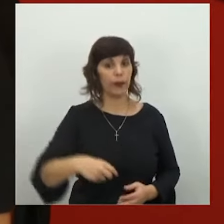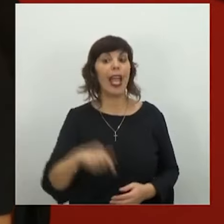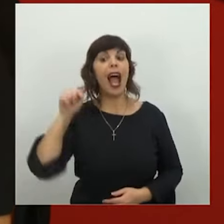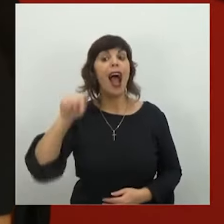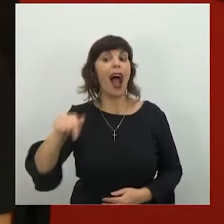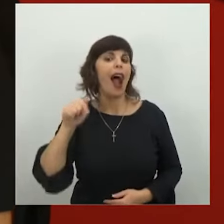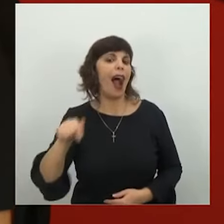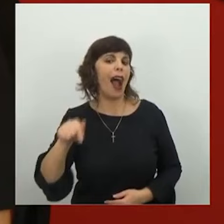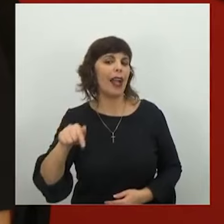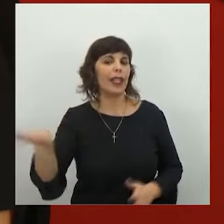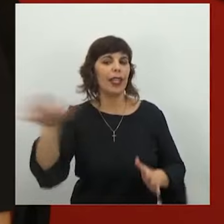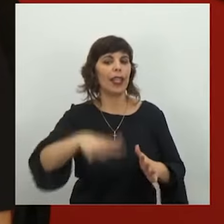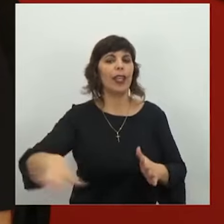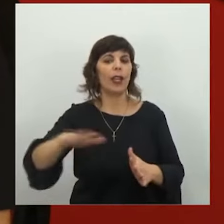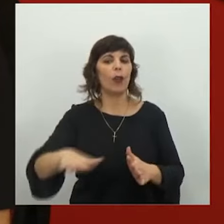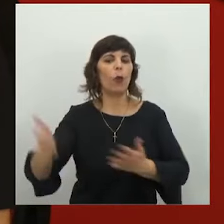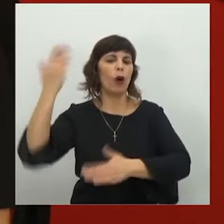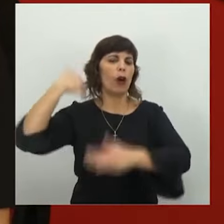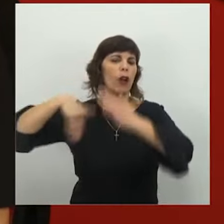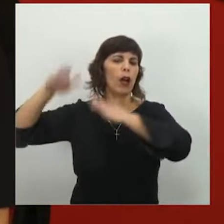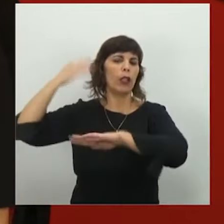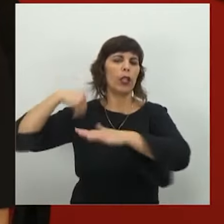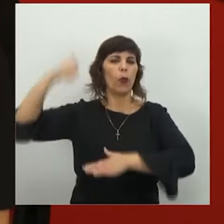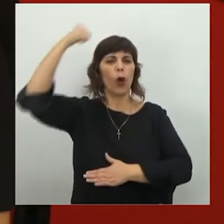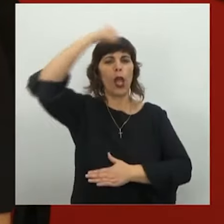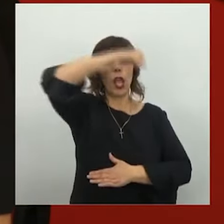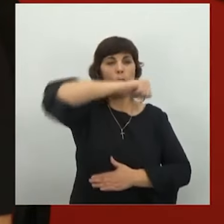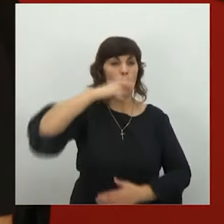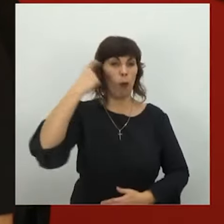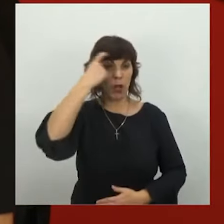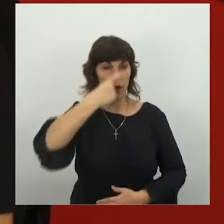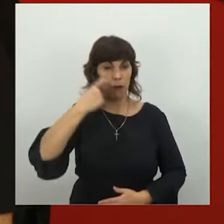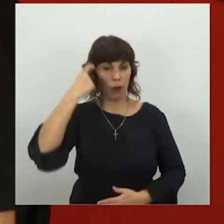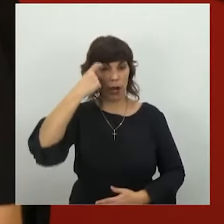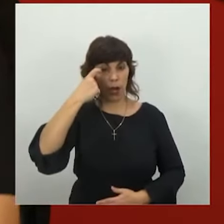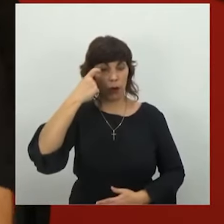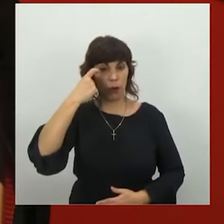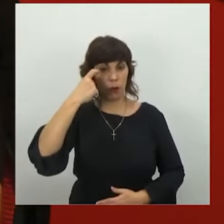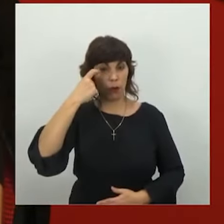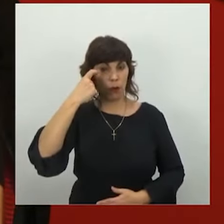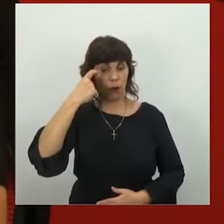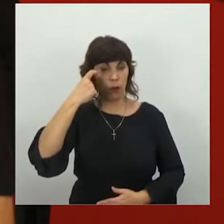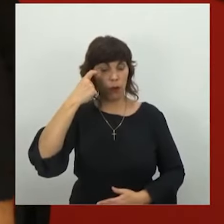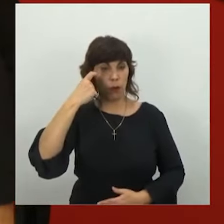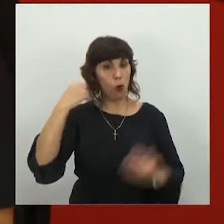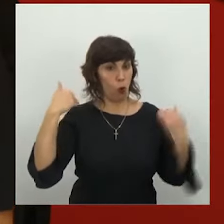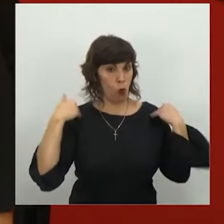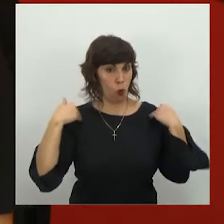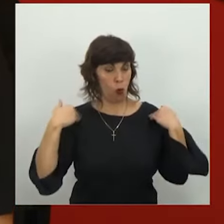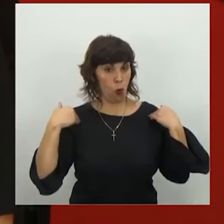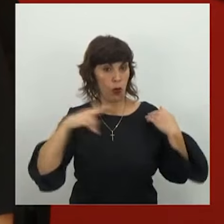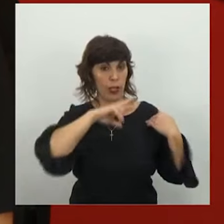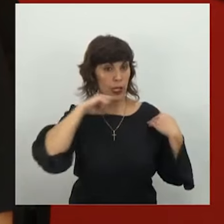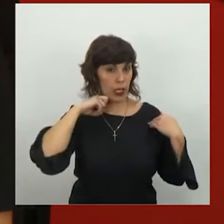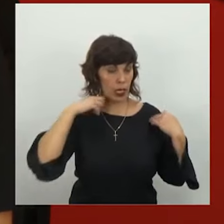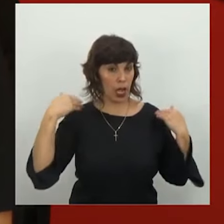Interesante. Un momento muy importante donde Jacob, antes de su muerte, le dio a